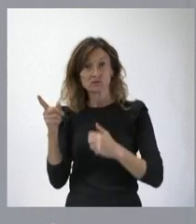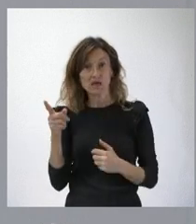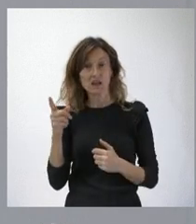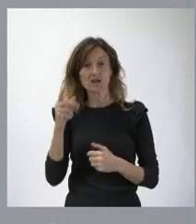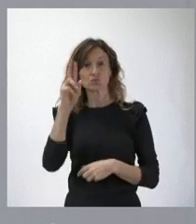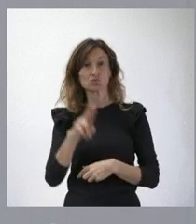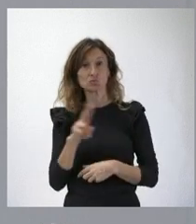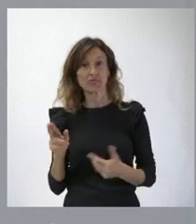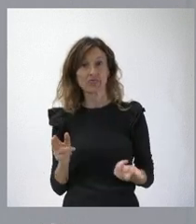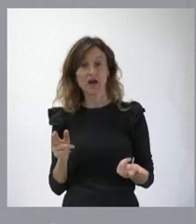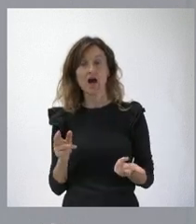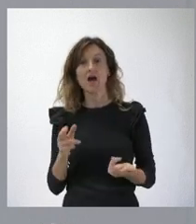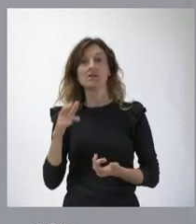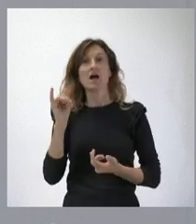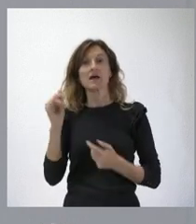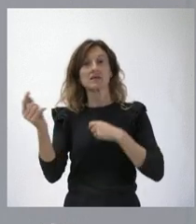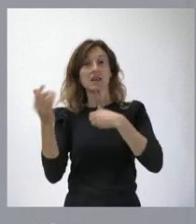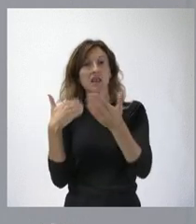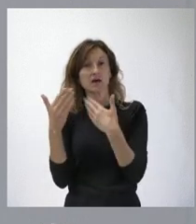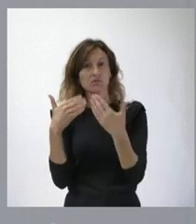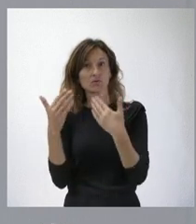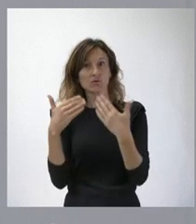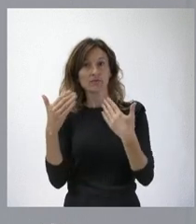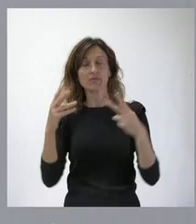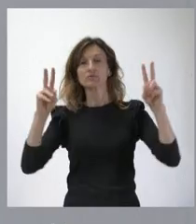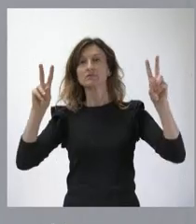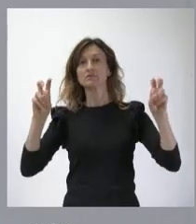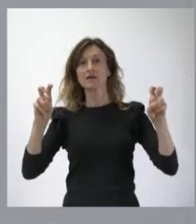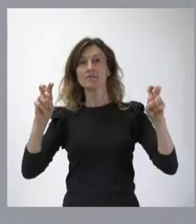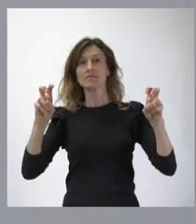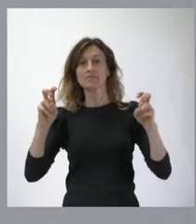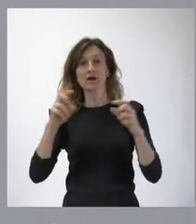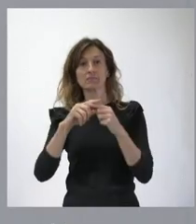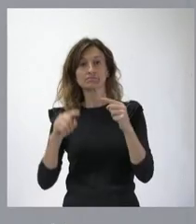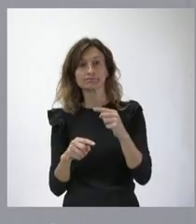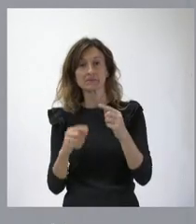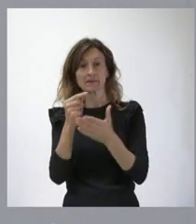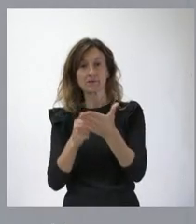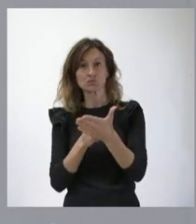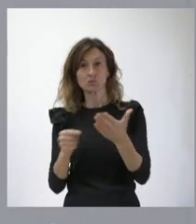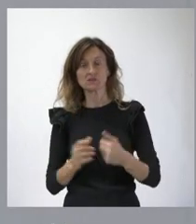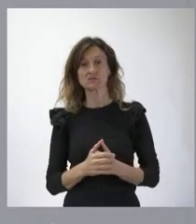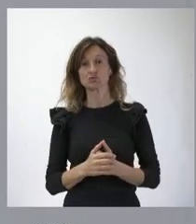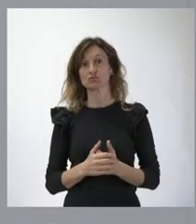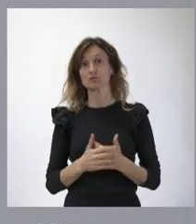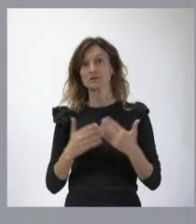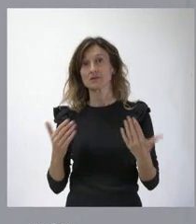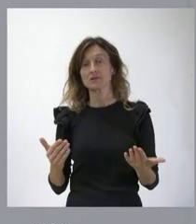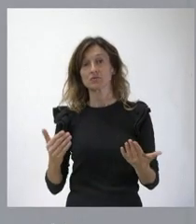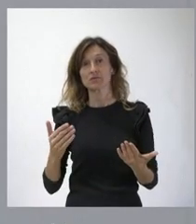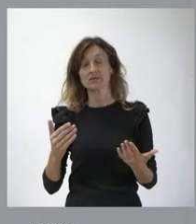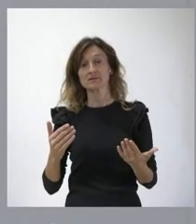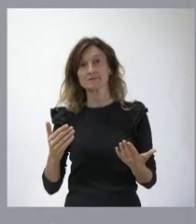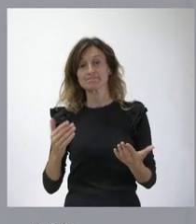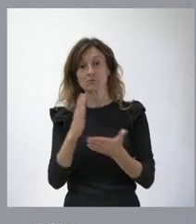Suiza Pues hay una negociación sobre la senda de déficit sobre el presupuesto del cual no se está dando cuenta el conjunto de las